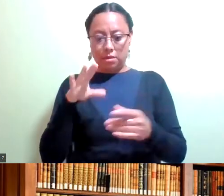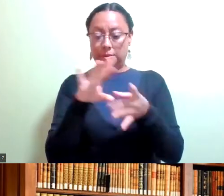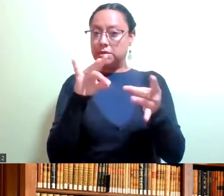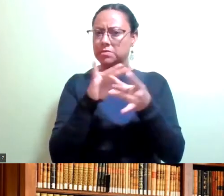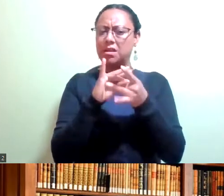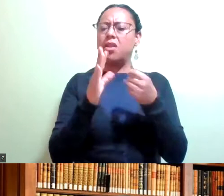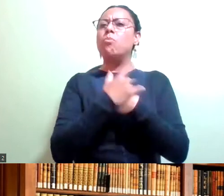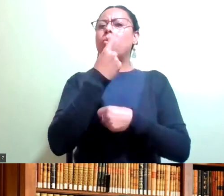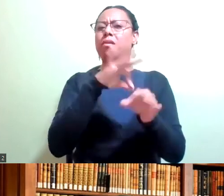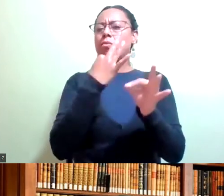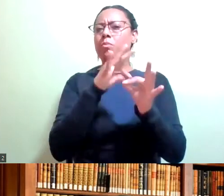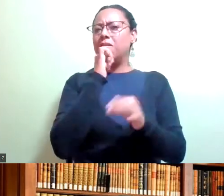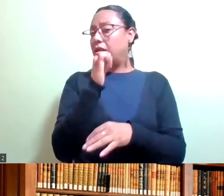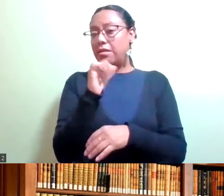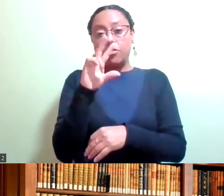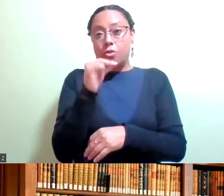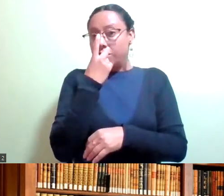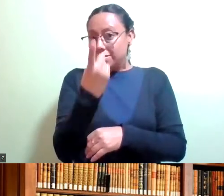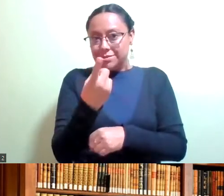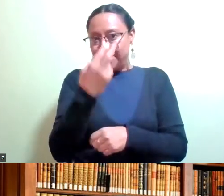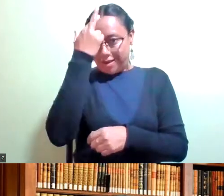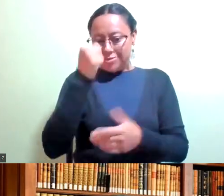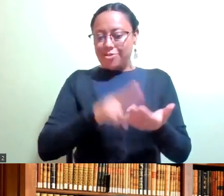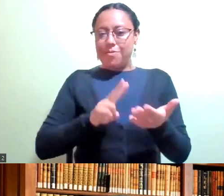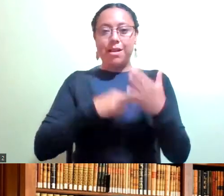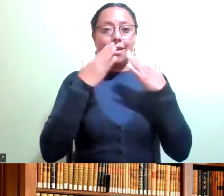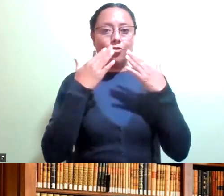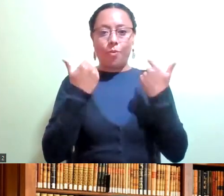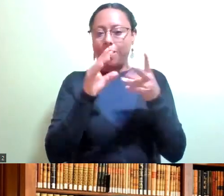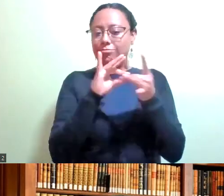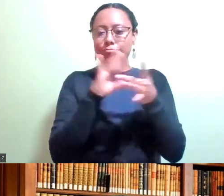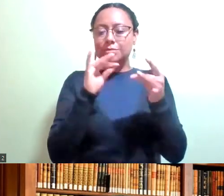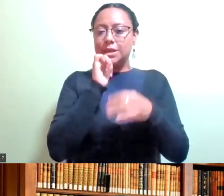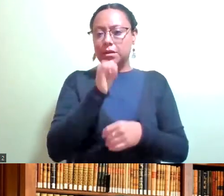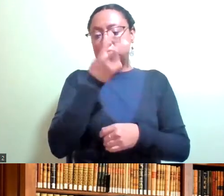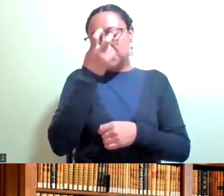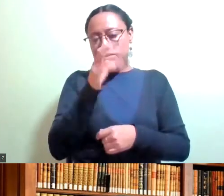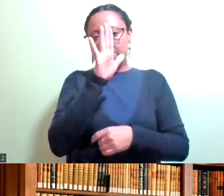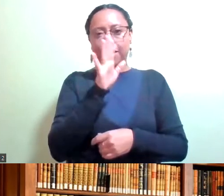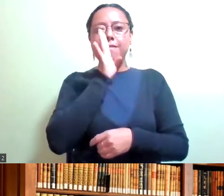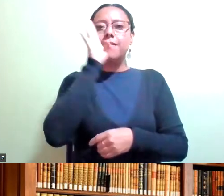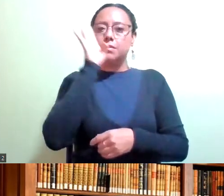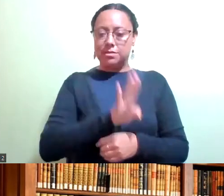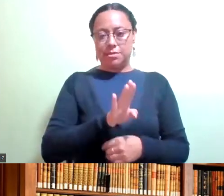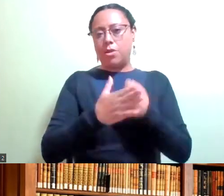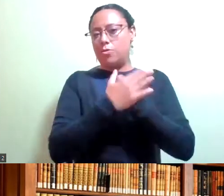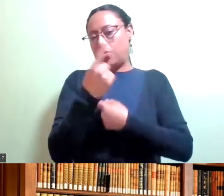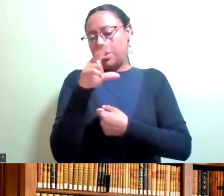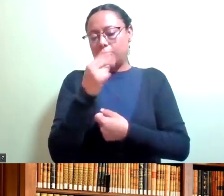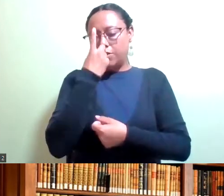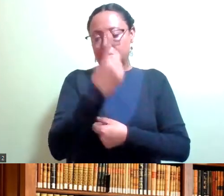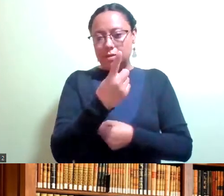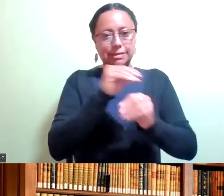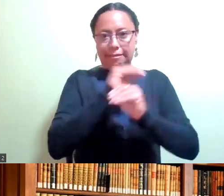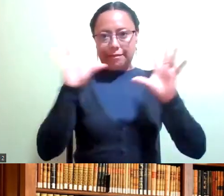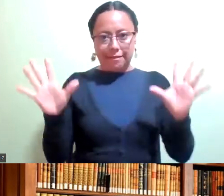desde luego un vicio de forma, porque pues no nos dice exactamente cuáles son